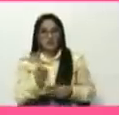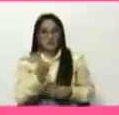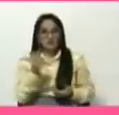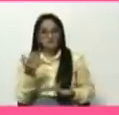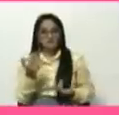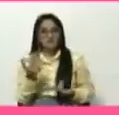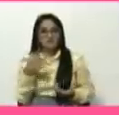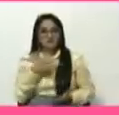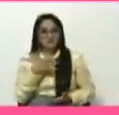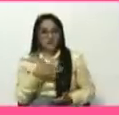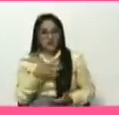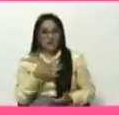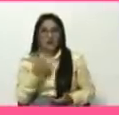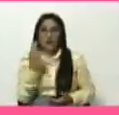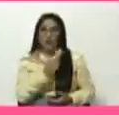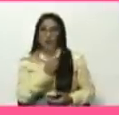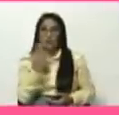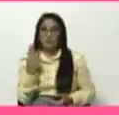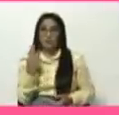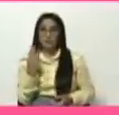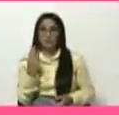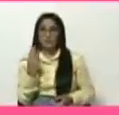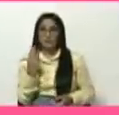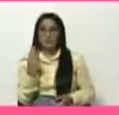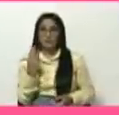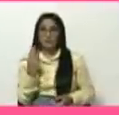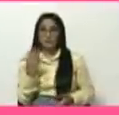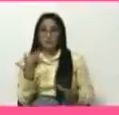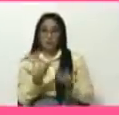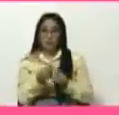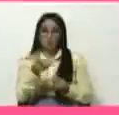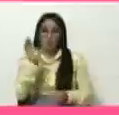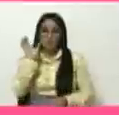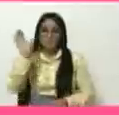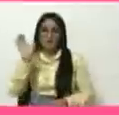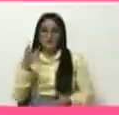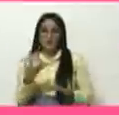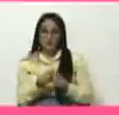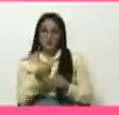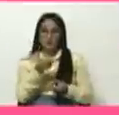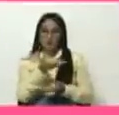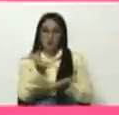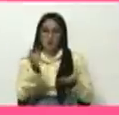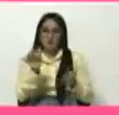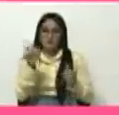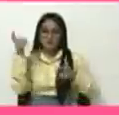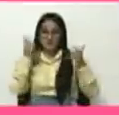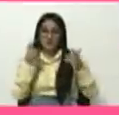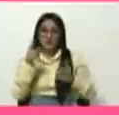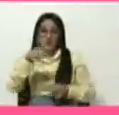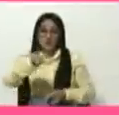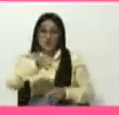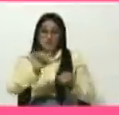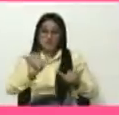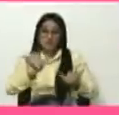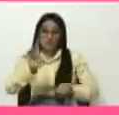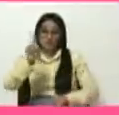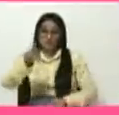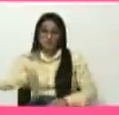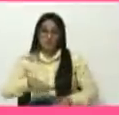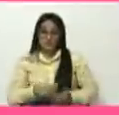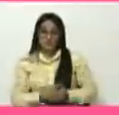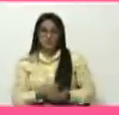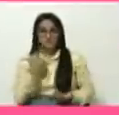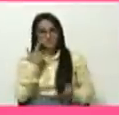Siéntanse que el compromiso es con él y es con la patria, pero es con ustedes también. Yo les pido que veamos